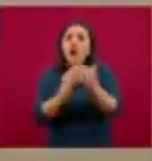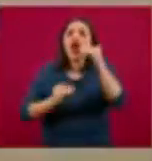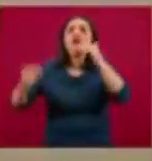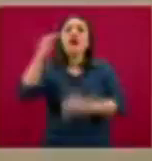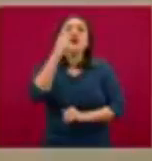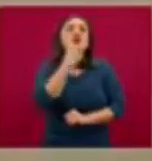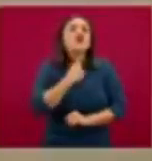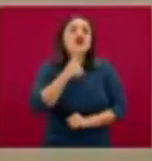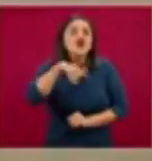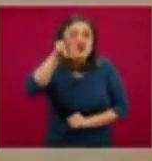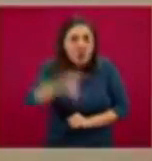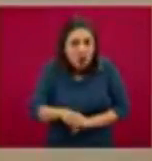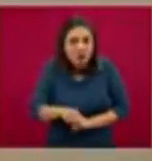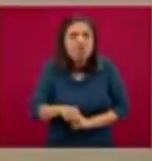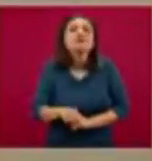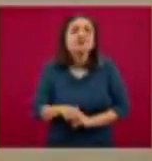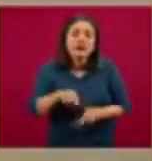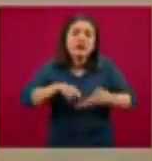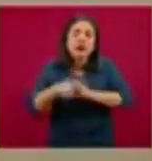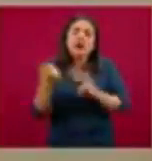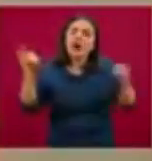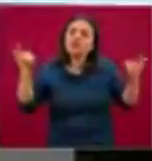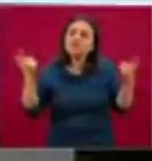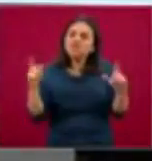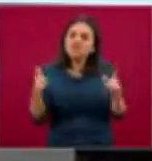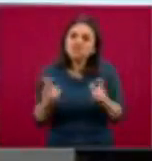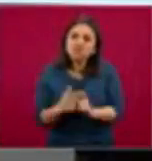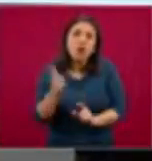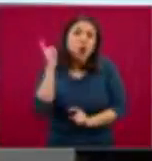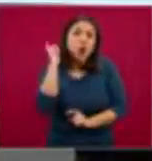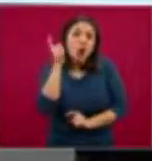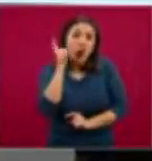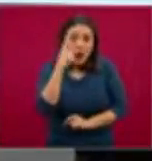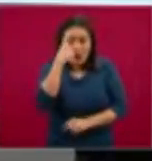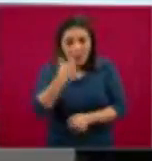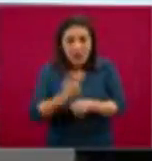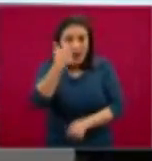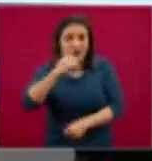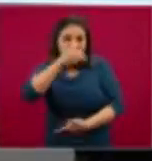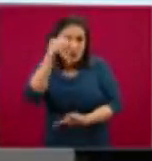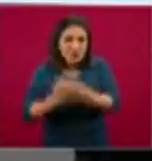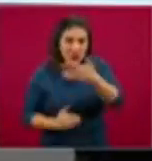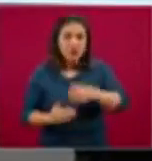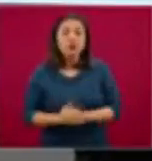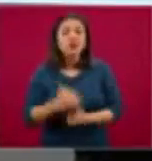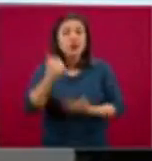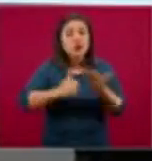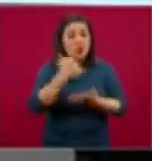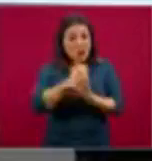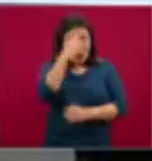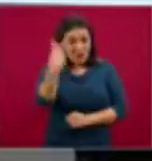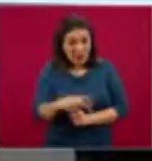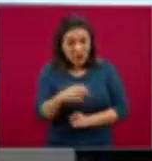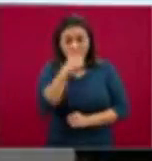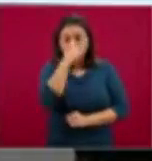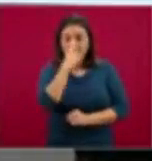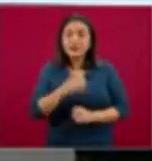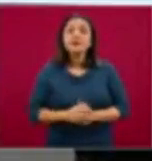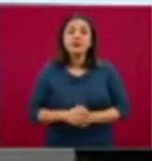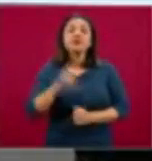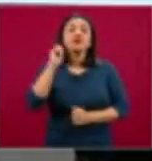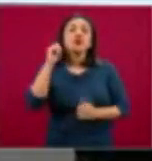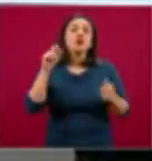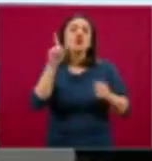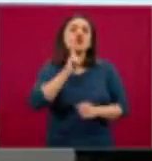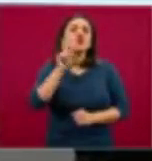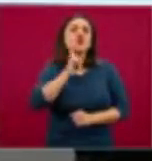y empezar a disminuir el nivel de riesgo. La Ciudad de México, como la jefa de